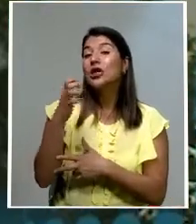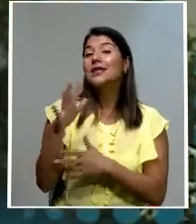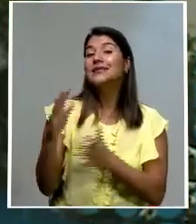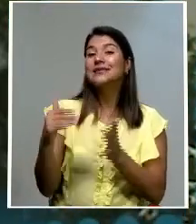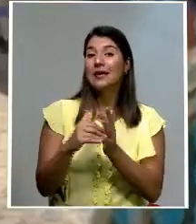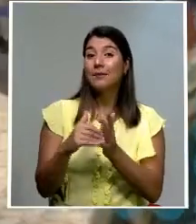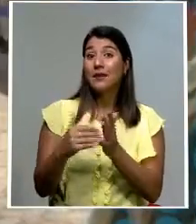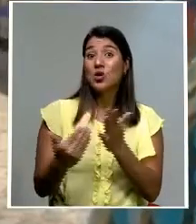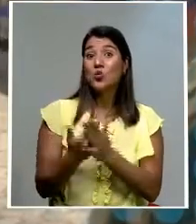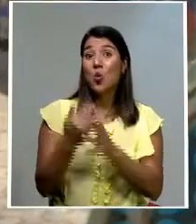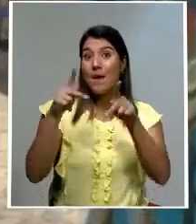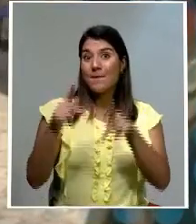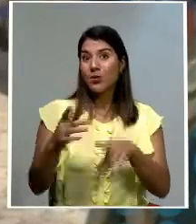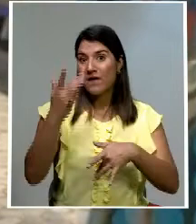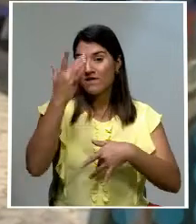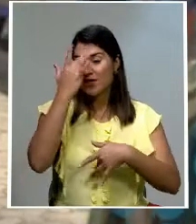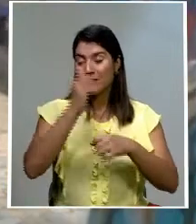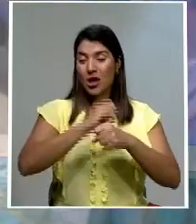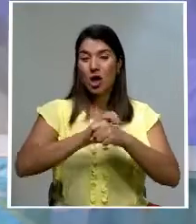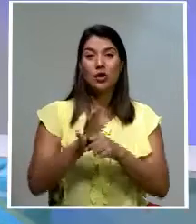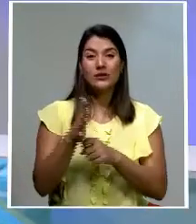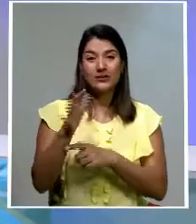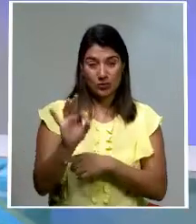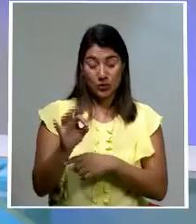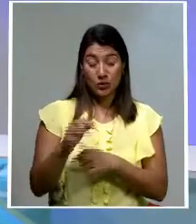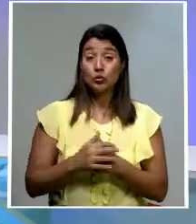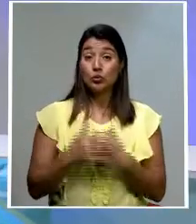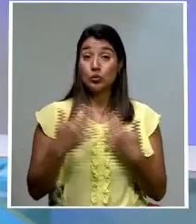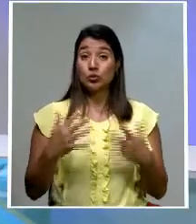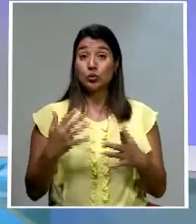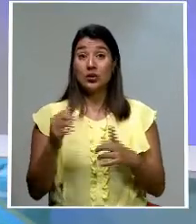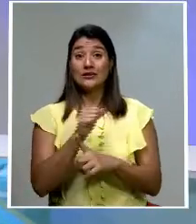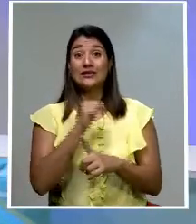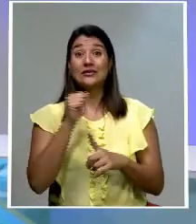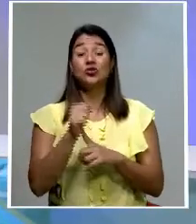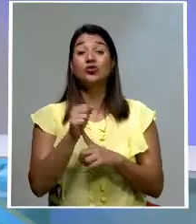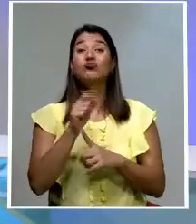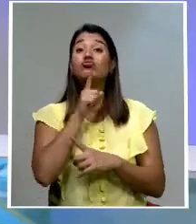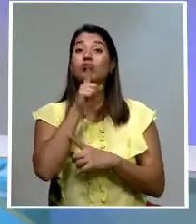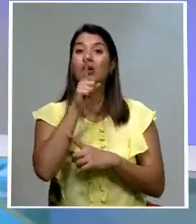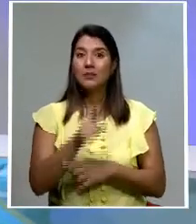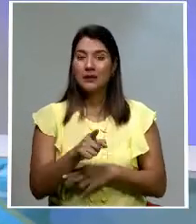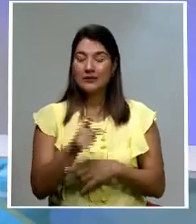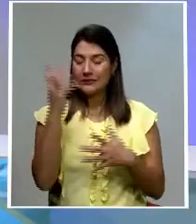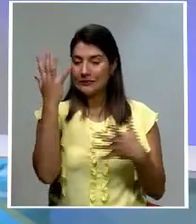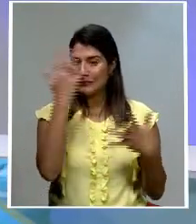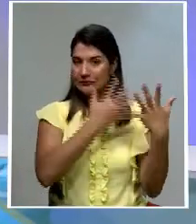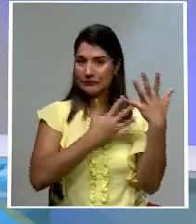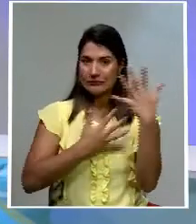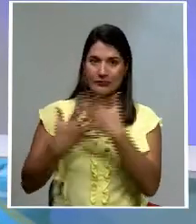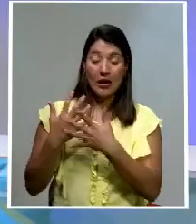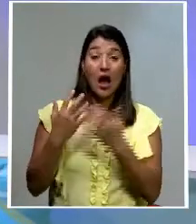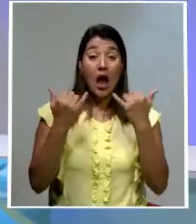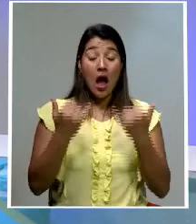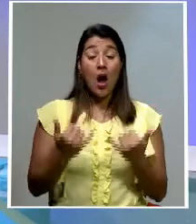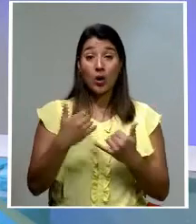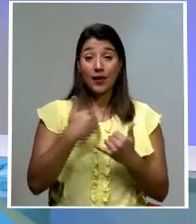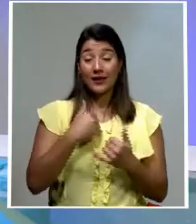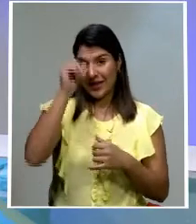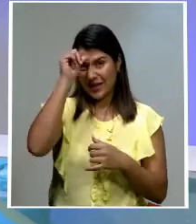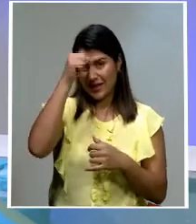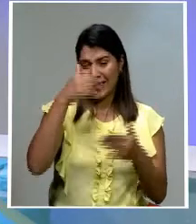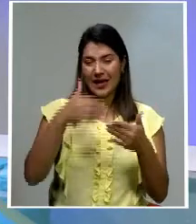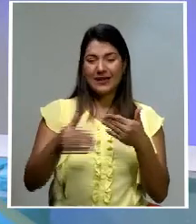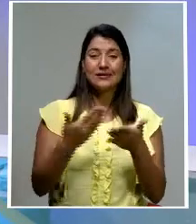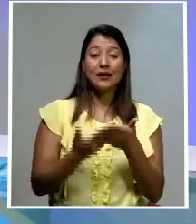315.000 nuevos contagiados de COVID-19. Una situación realmente desesperante la que se vive en la India.